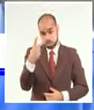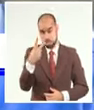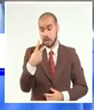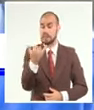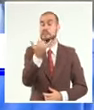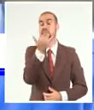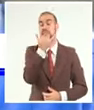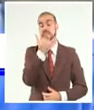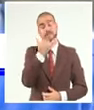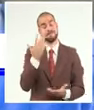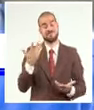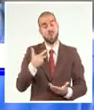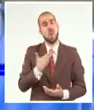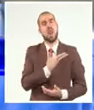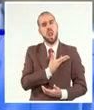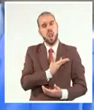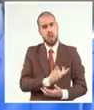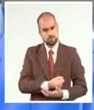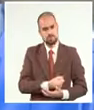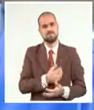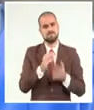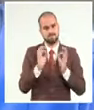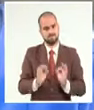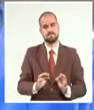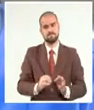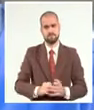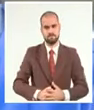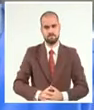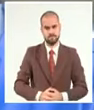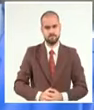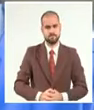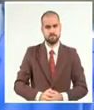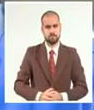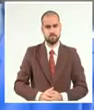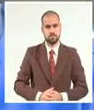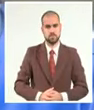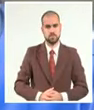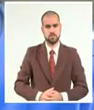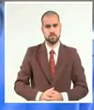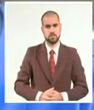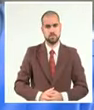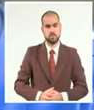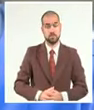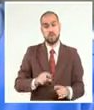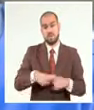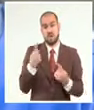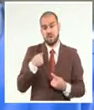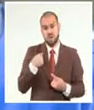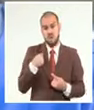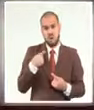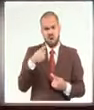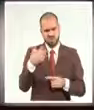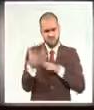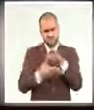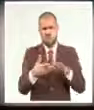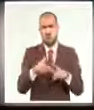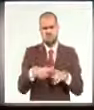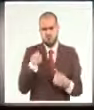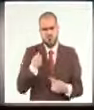nos pesa, y aclaro que estoy arrepentida por haber hecho lo que hice, no tenía por qué llegar a eso.